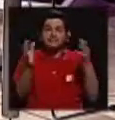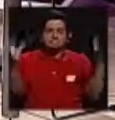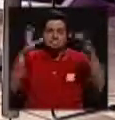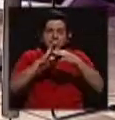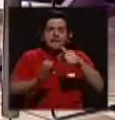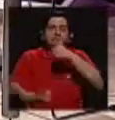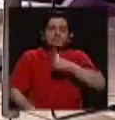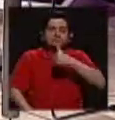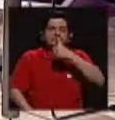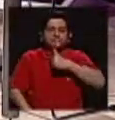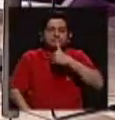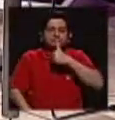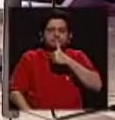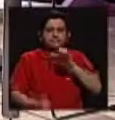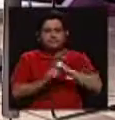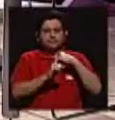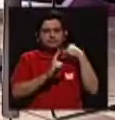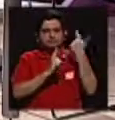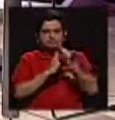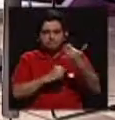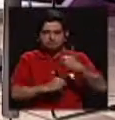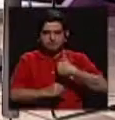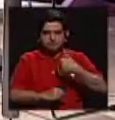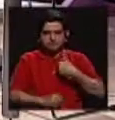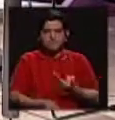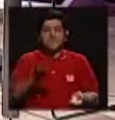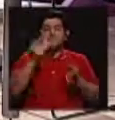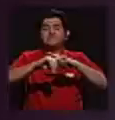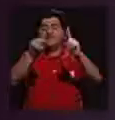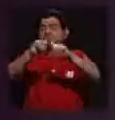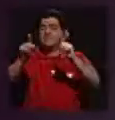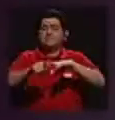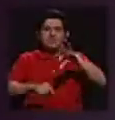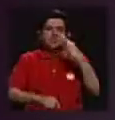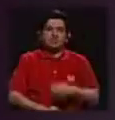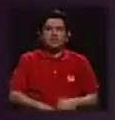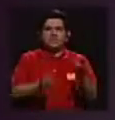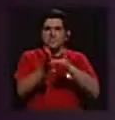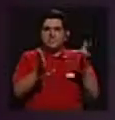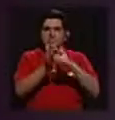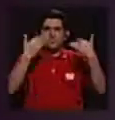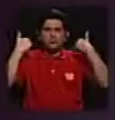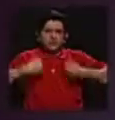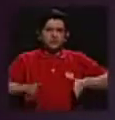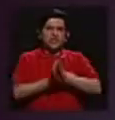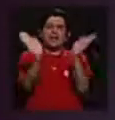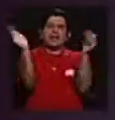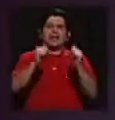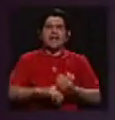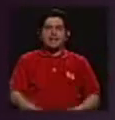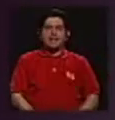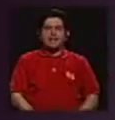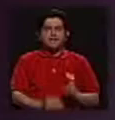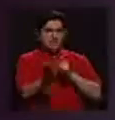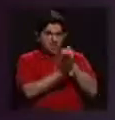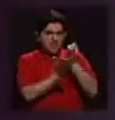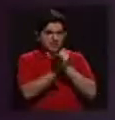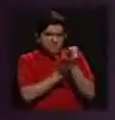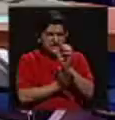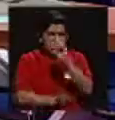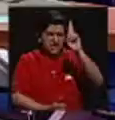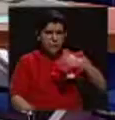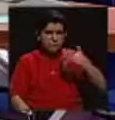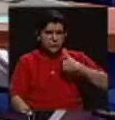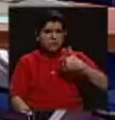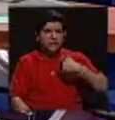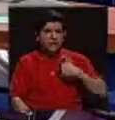con la tolerancia social que existe hacia las distintas formas de explotación humana en general. ¿Hay investigaciones en Costa Rica